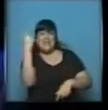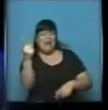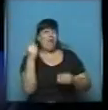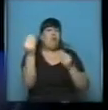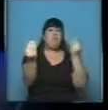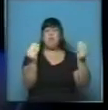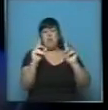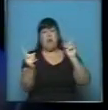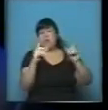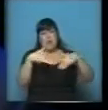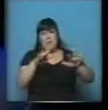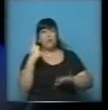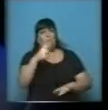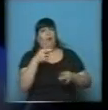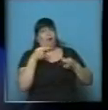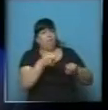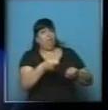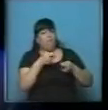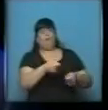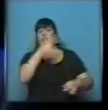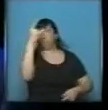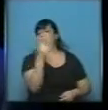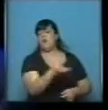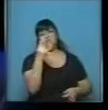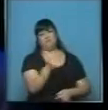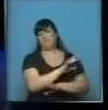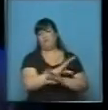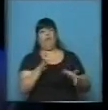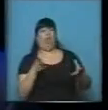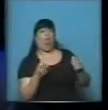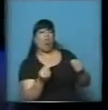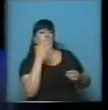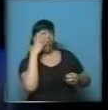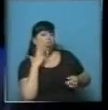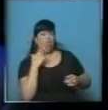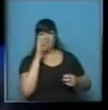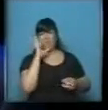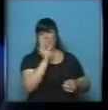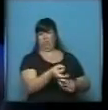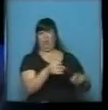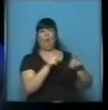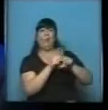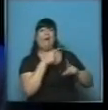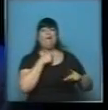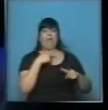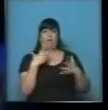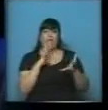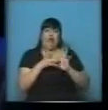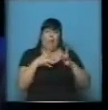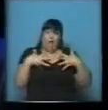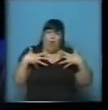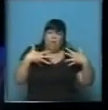gobierne, pero vos insistís en el cassette de la mentira, de los miedos, de generar un fantasma, un